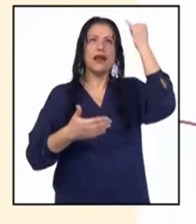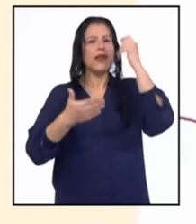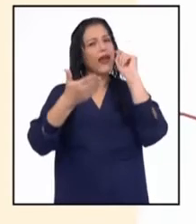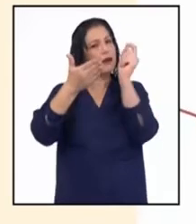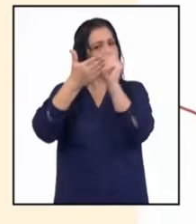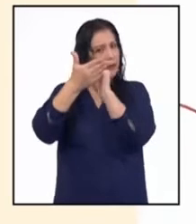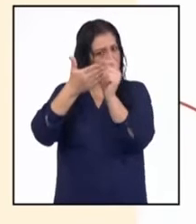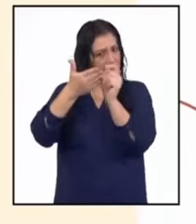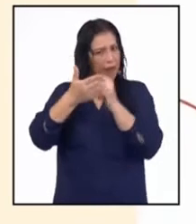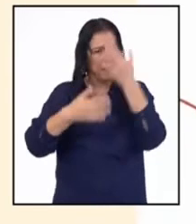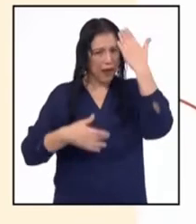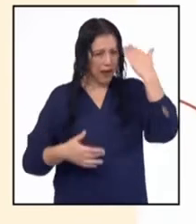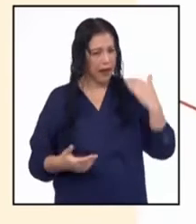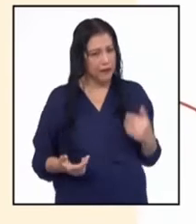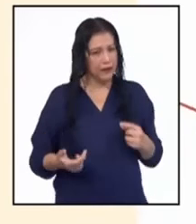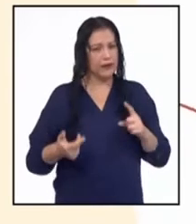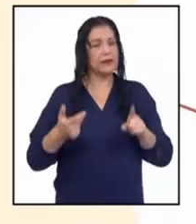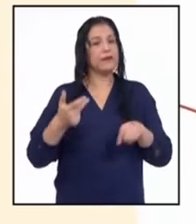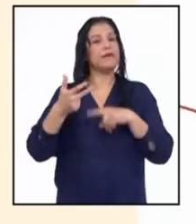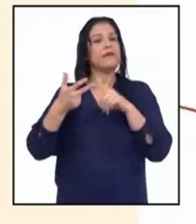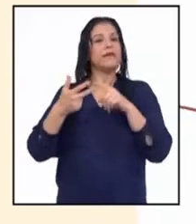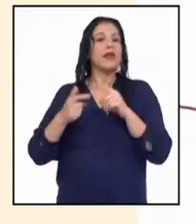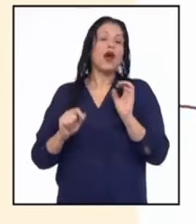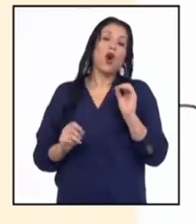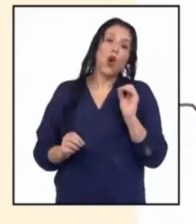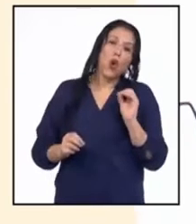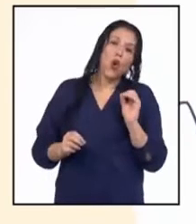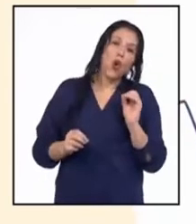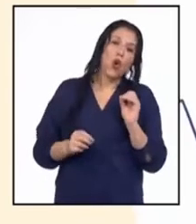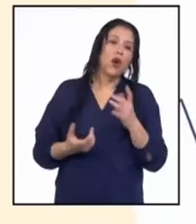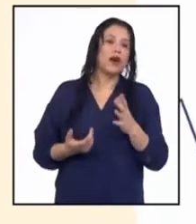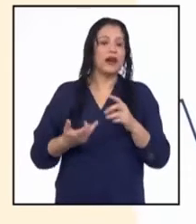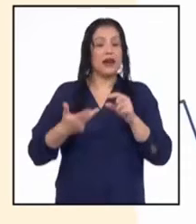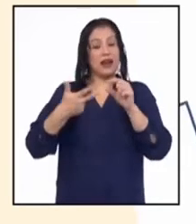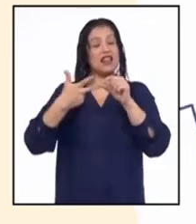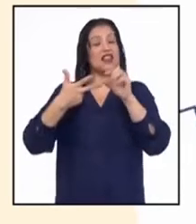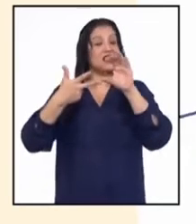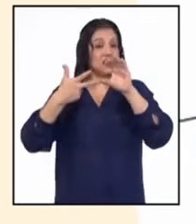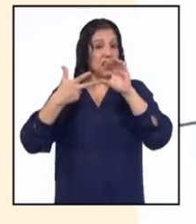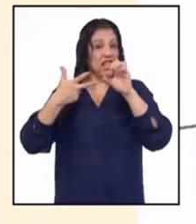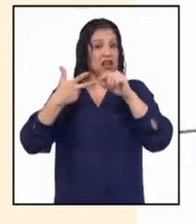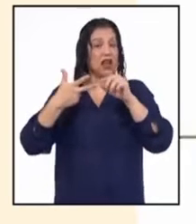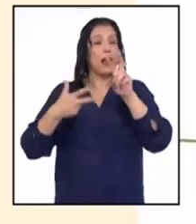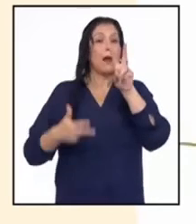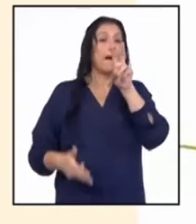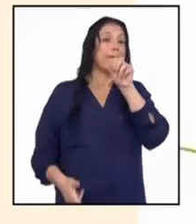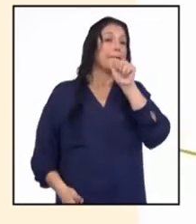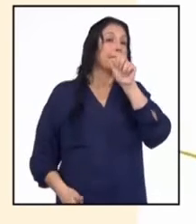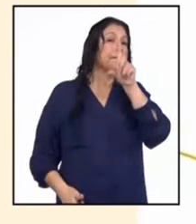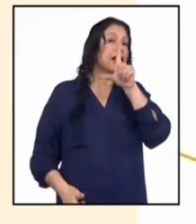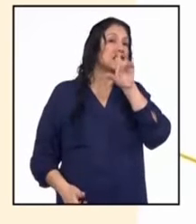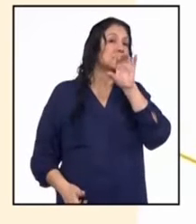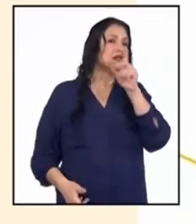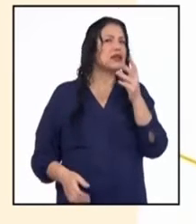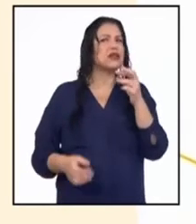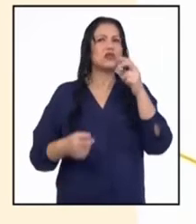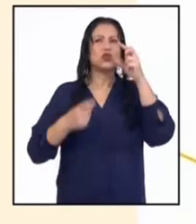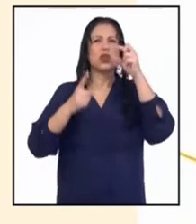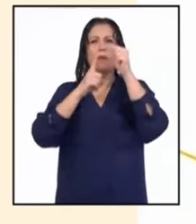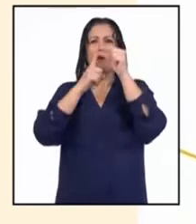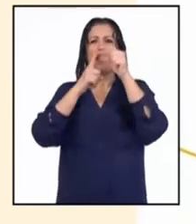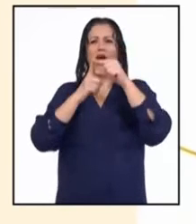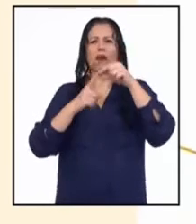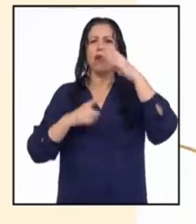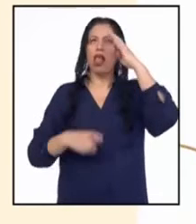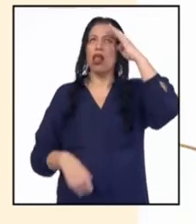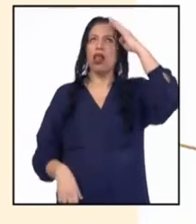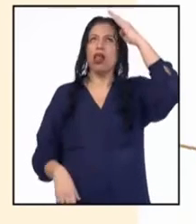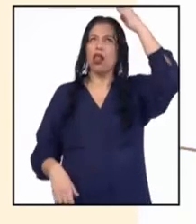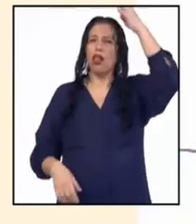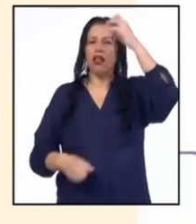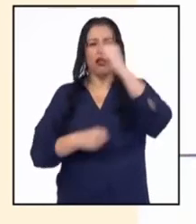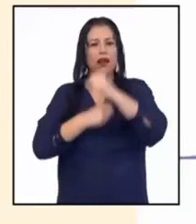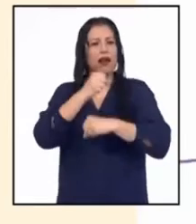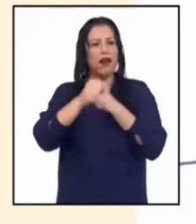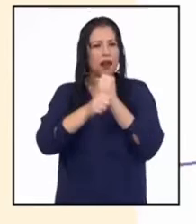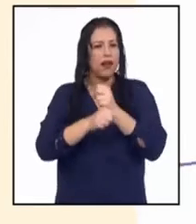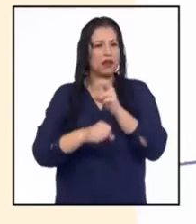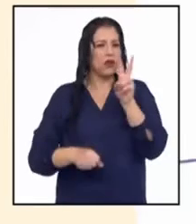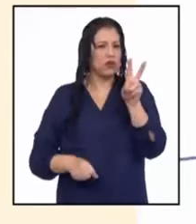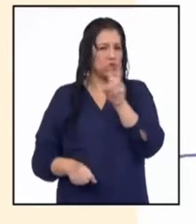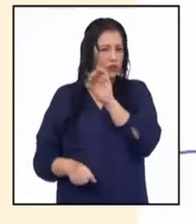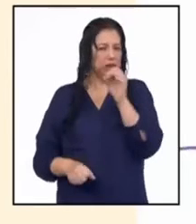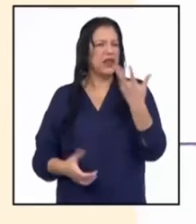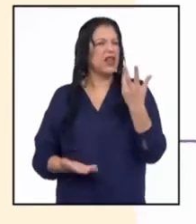habla en esta oración. O el caso de la C. Balsiner es una palabra inventada en el año 2000 para llamar a